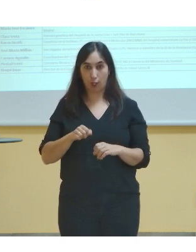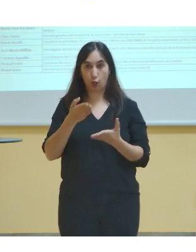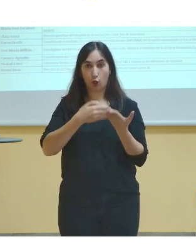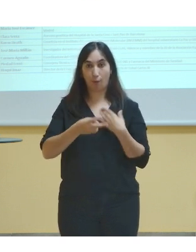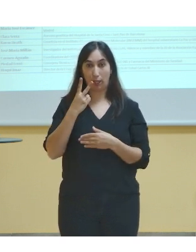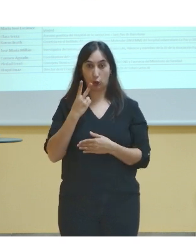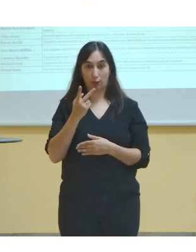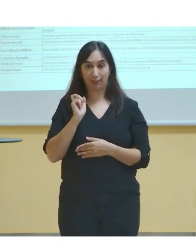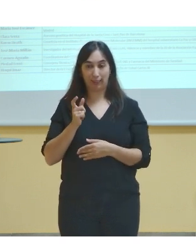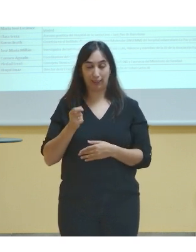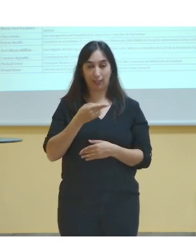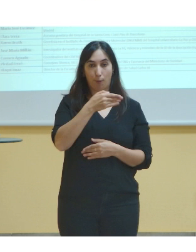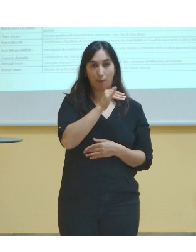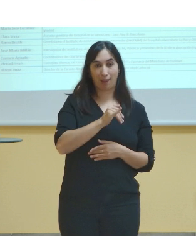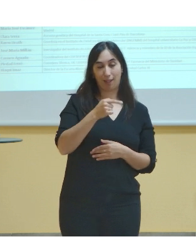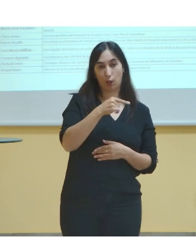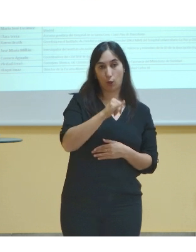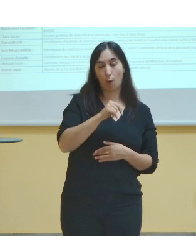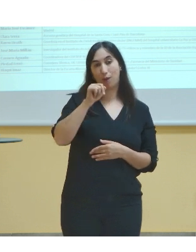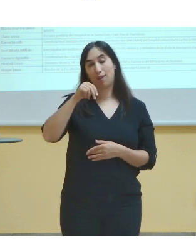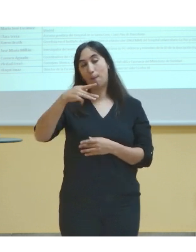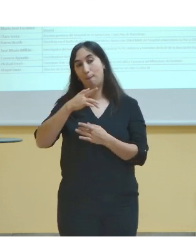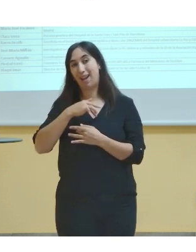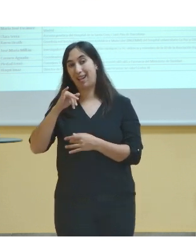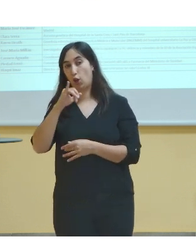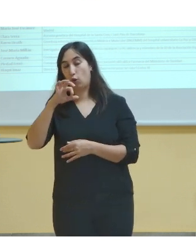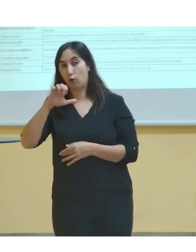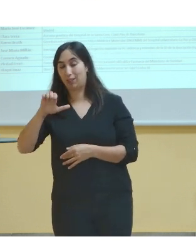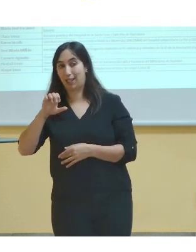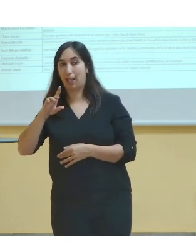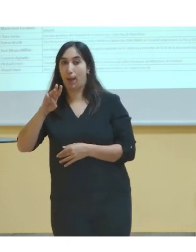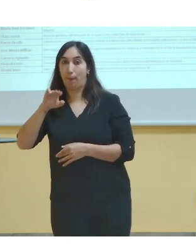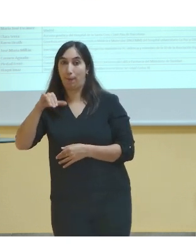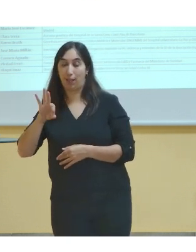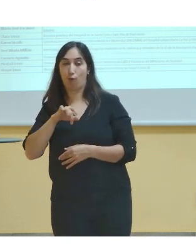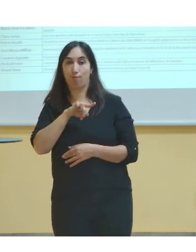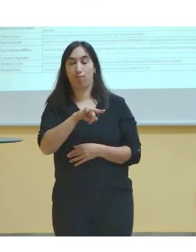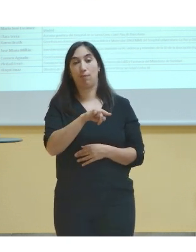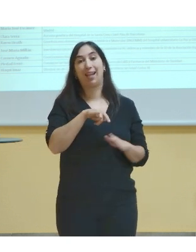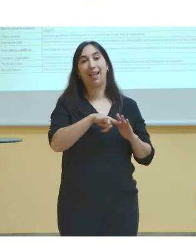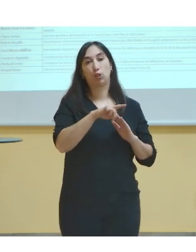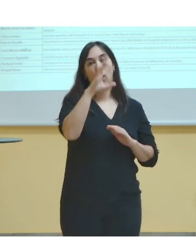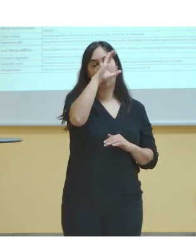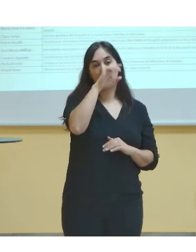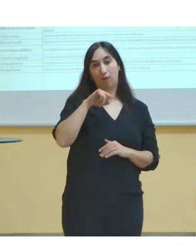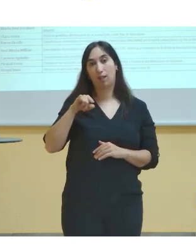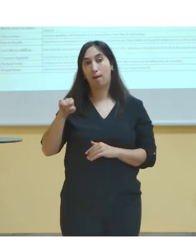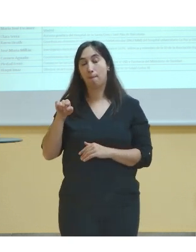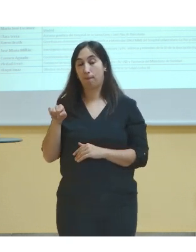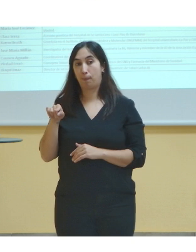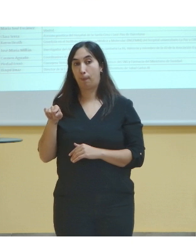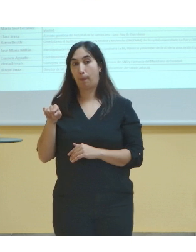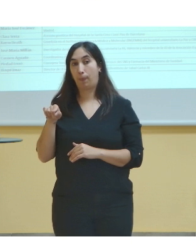habituales, Beatriz Gómez y María José del Pino. Beatriz Gómez es gestora científica del Ciberer y María José del Pino